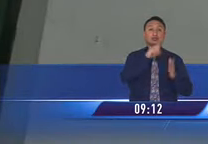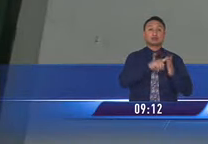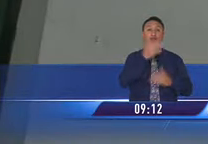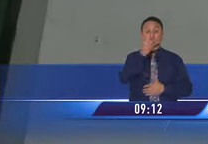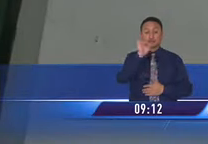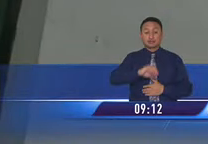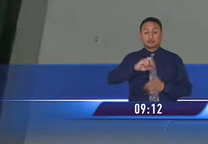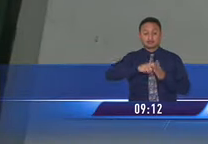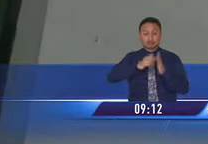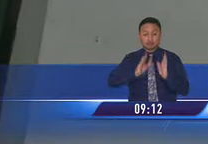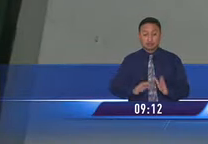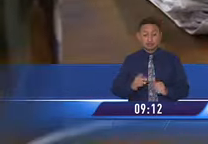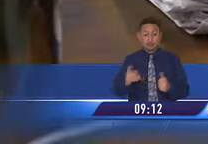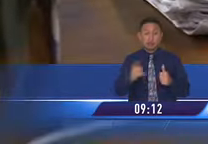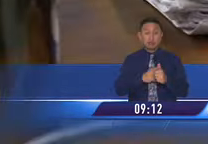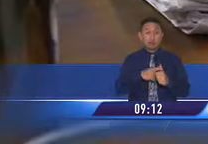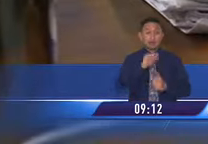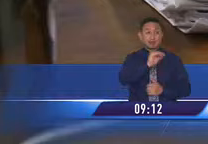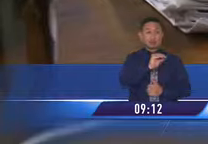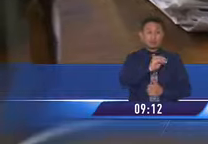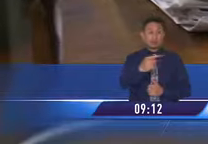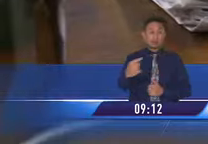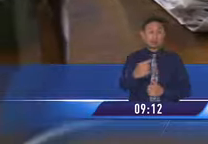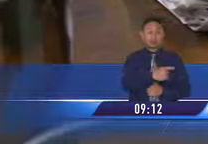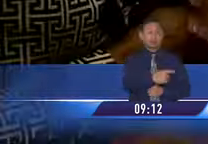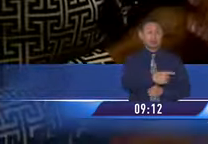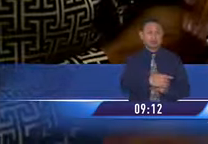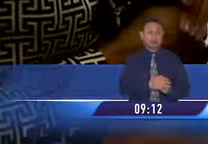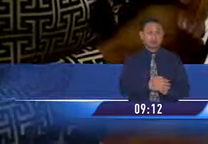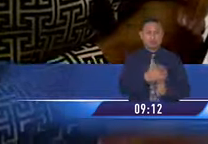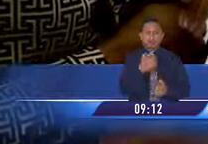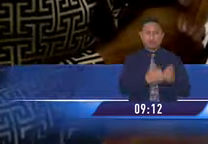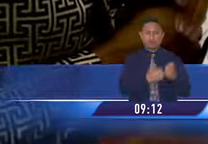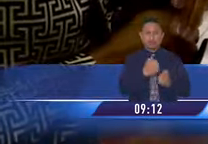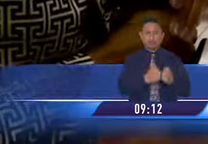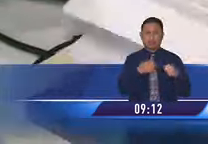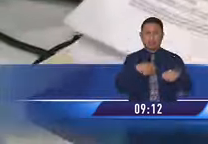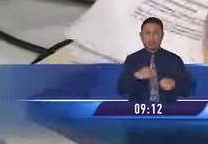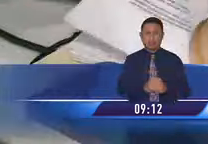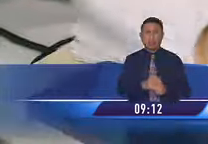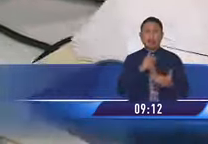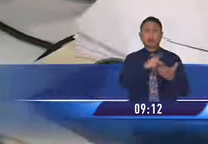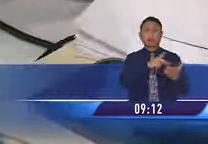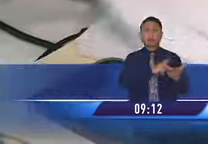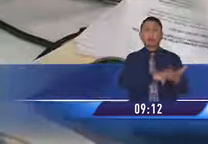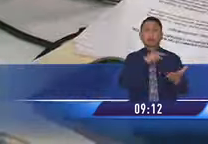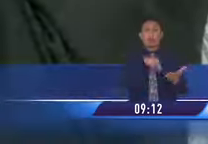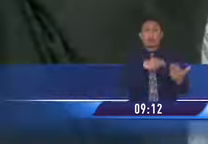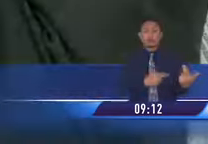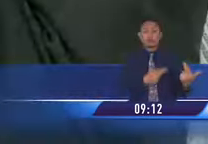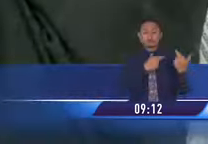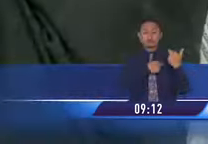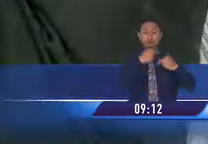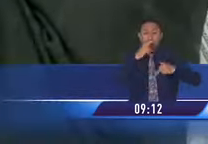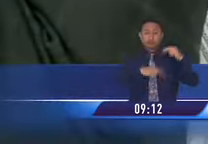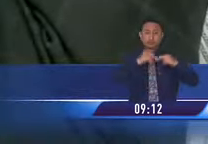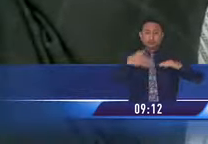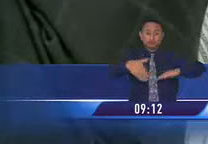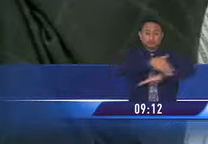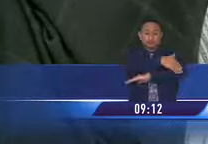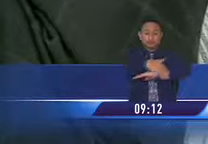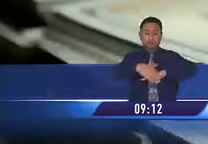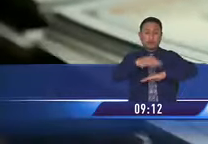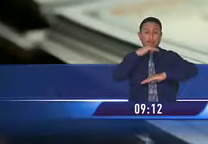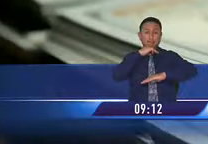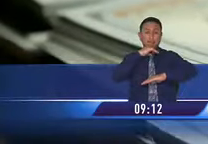Contraloría emitió las primeras alertas sobre las presuntas irregularidades en el manejo del proyecto encargado de la construcción de la vía